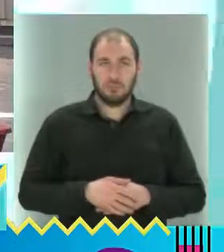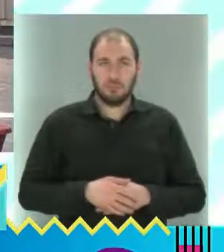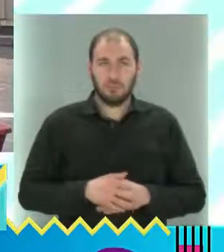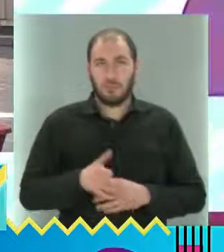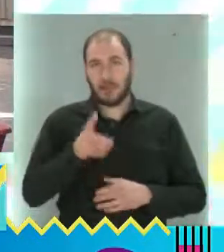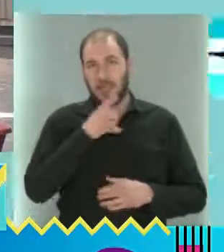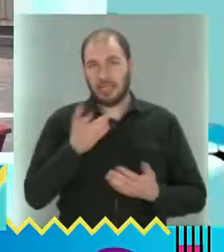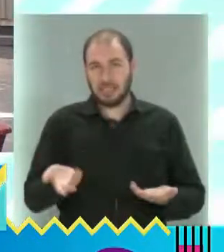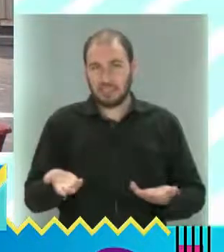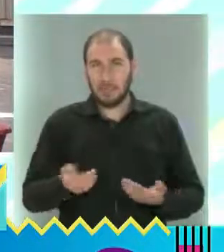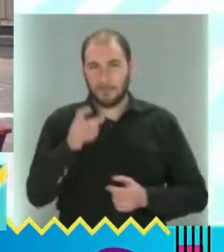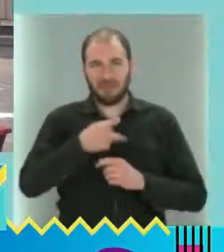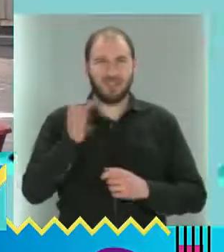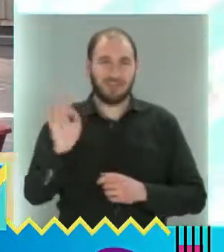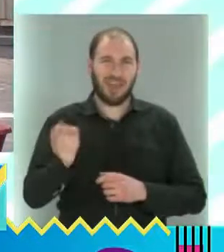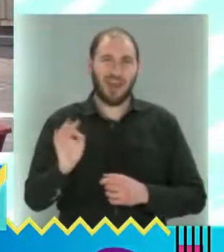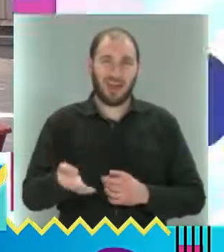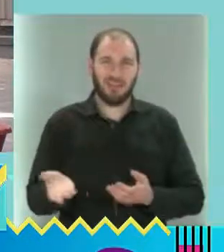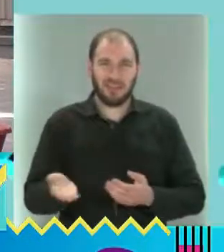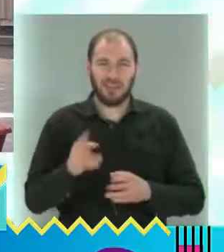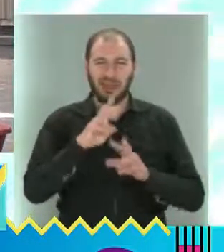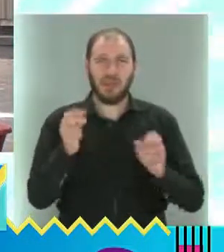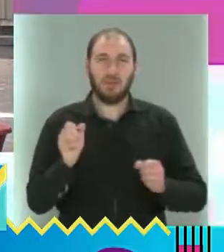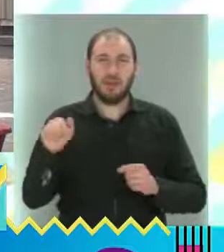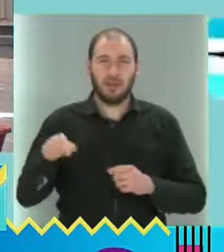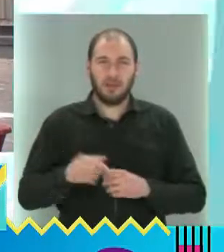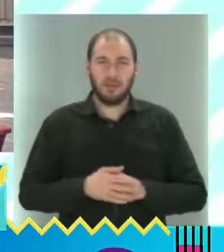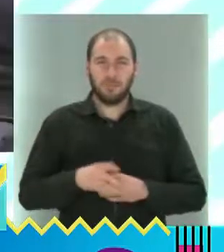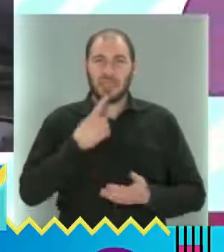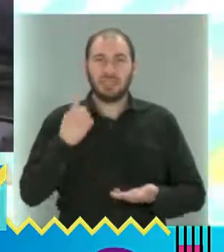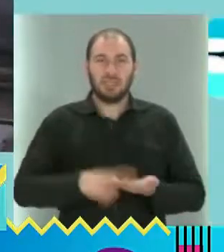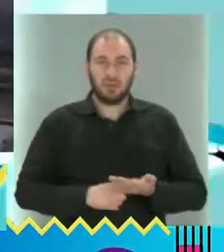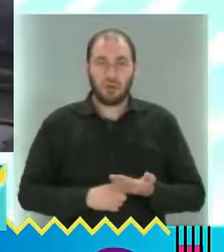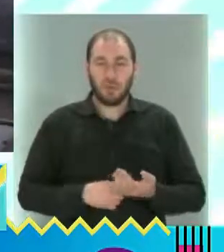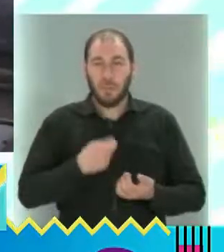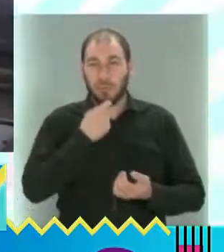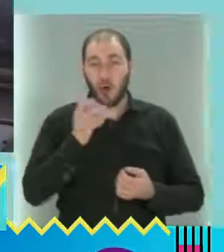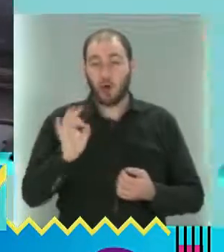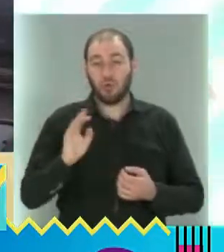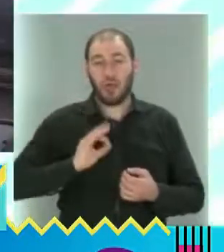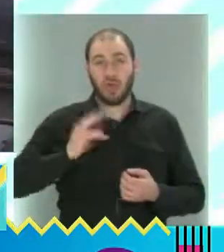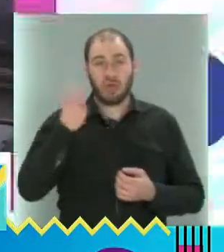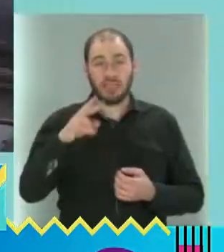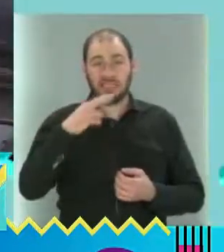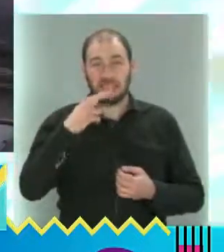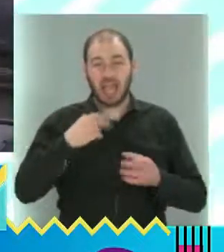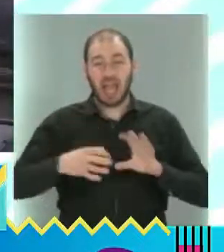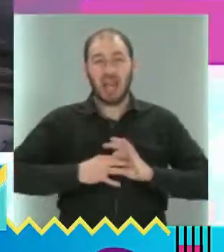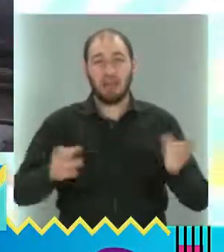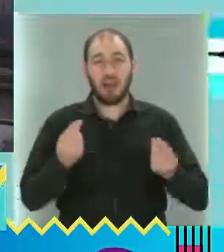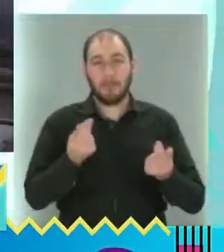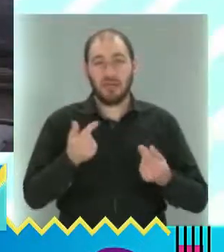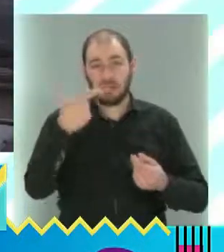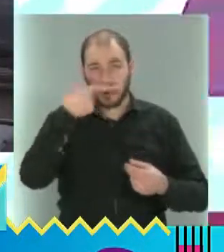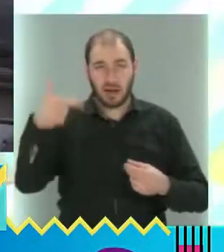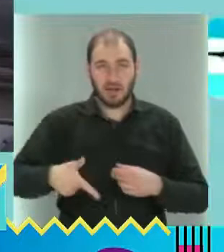Se supone que gente experta en el tema a la hora de tomar una medida como fue en octubre del 2017, liberar el precio de